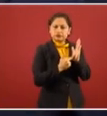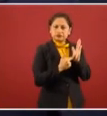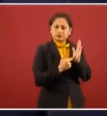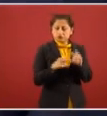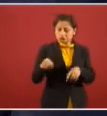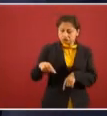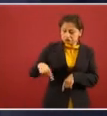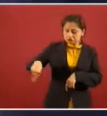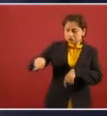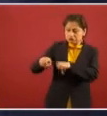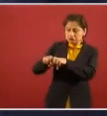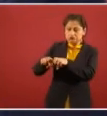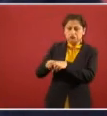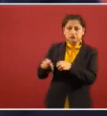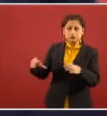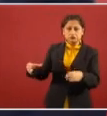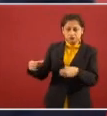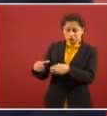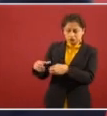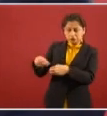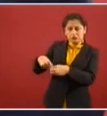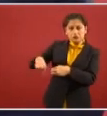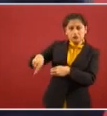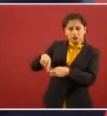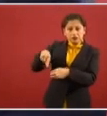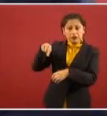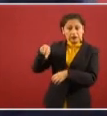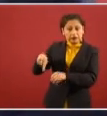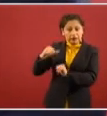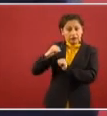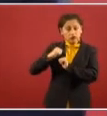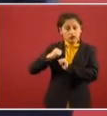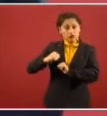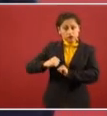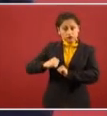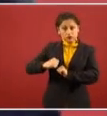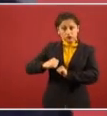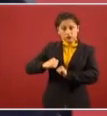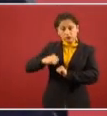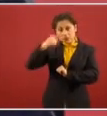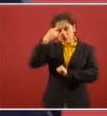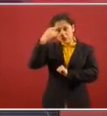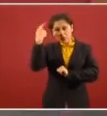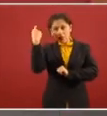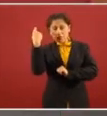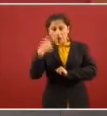el equipo que está llevando a cabo la estrategia médica.